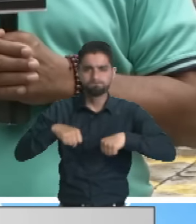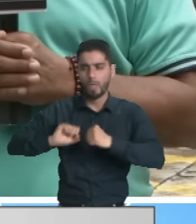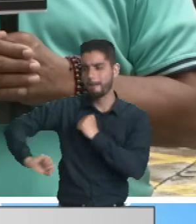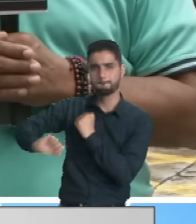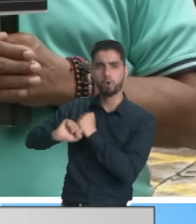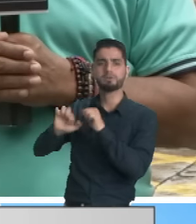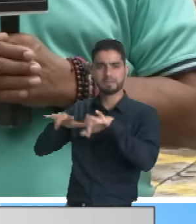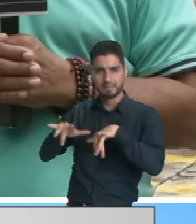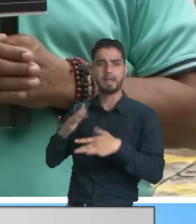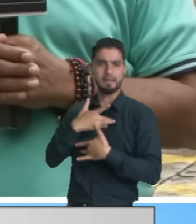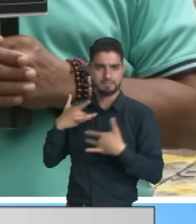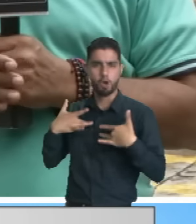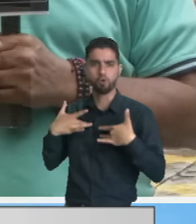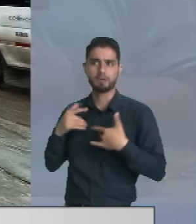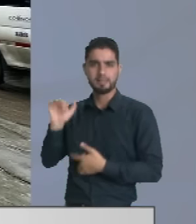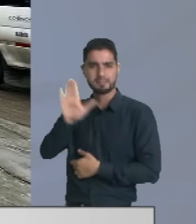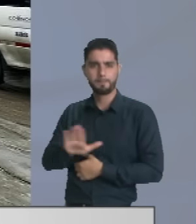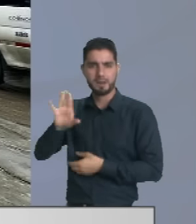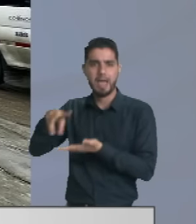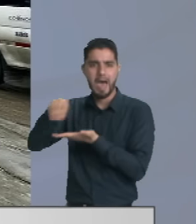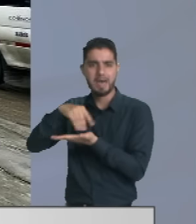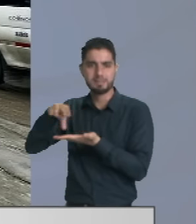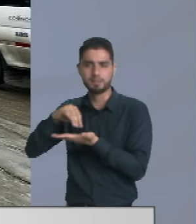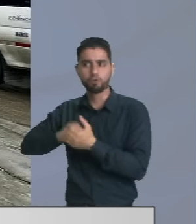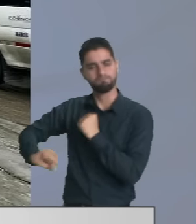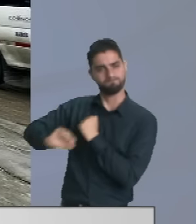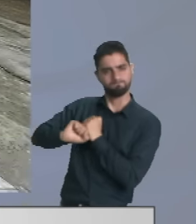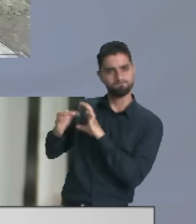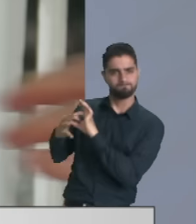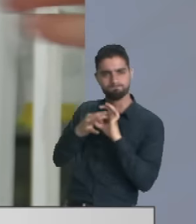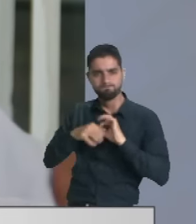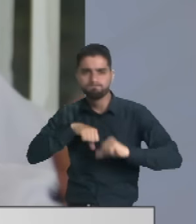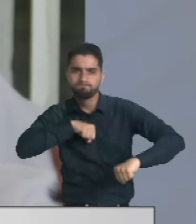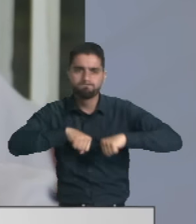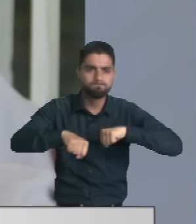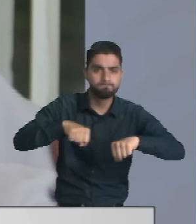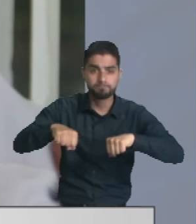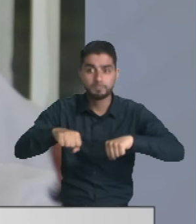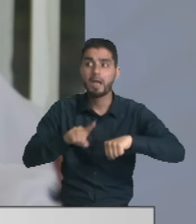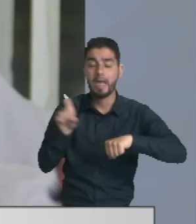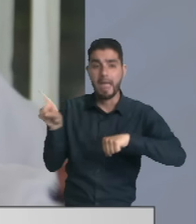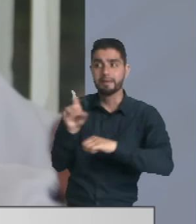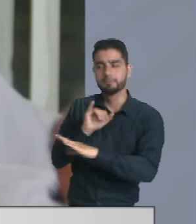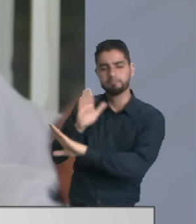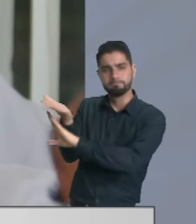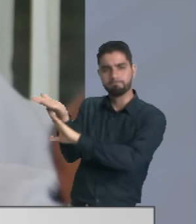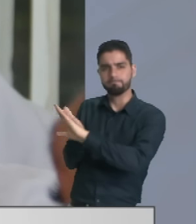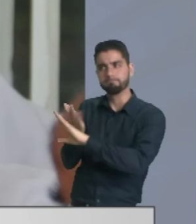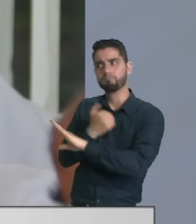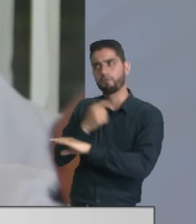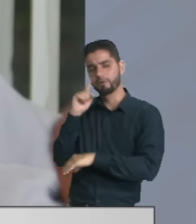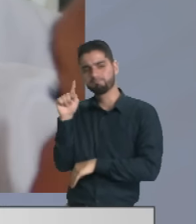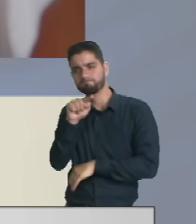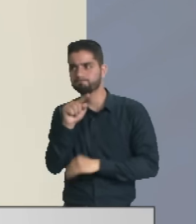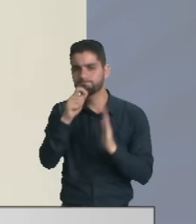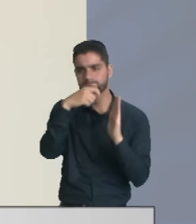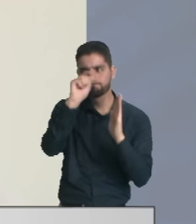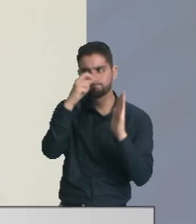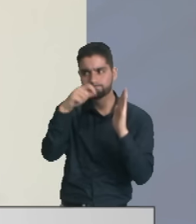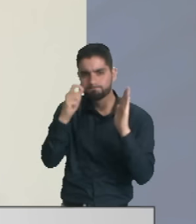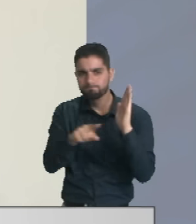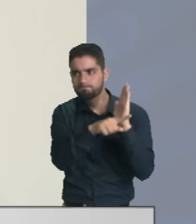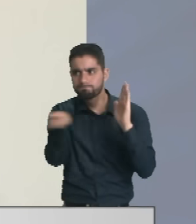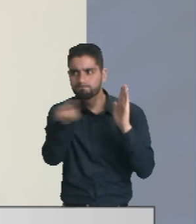Salud del Departamento del Atlántico. A esta última se le hizo el requerimiento para que verificara las